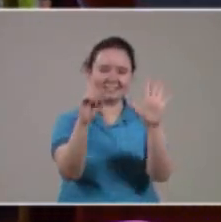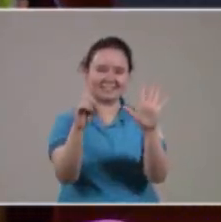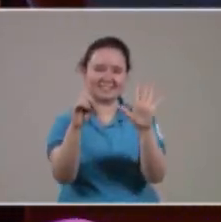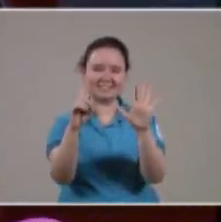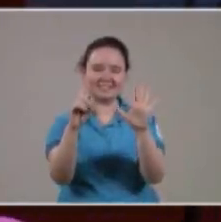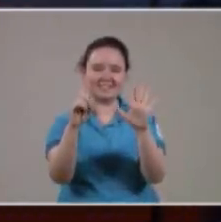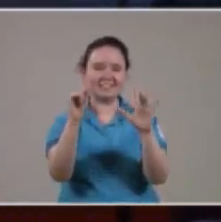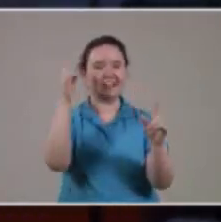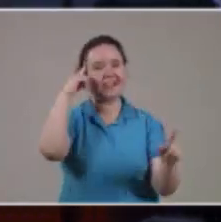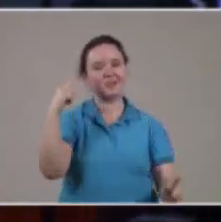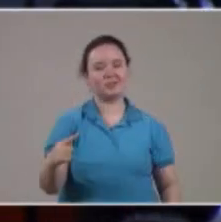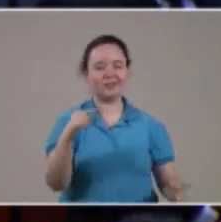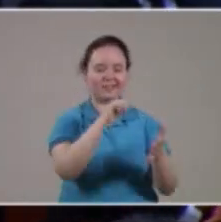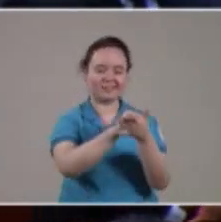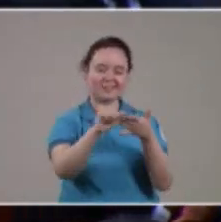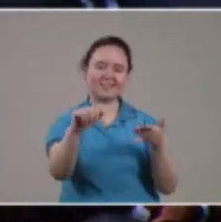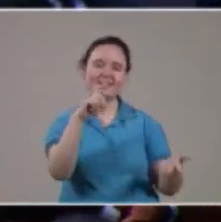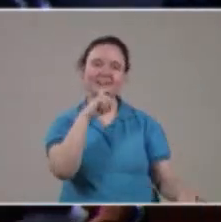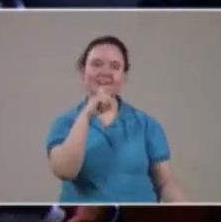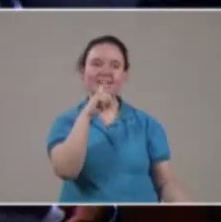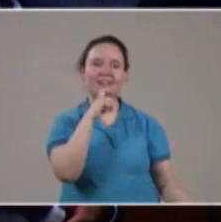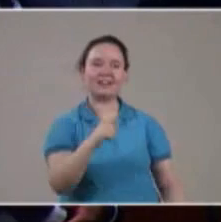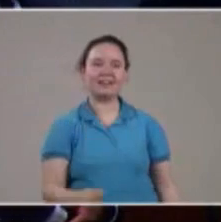en día de Santa Cena.